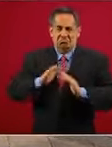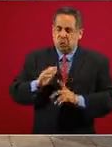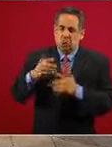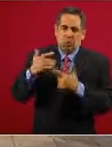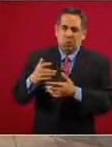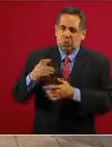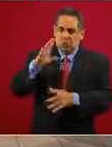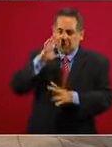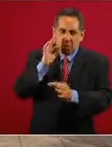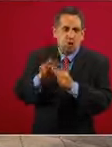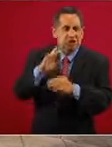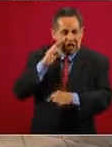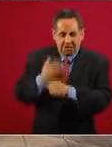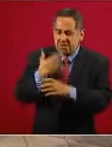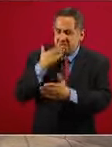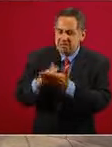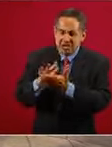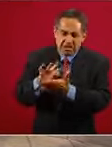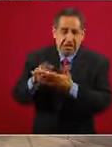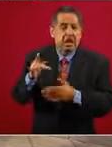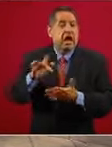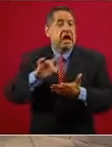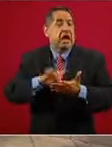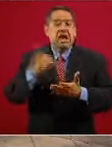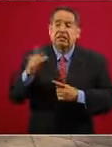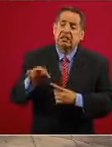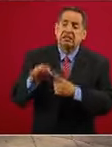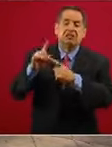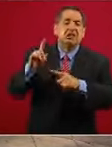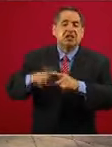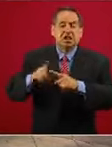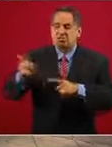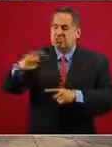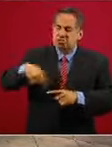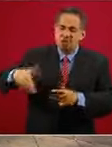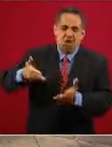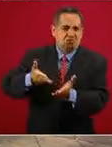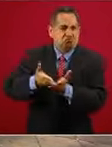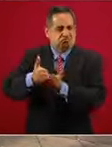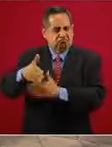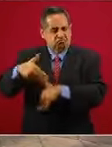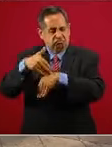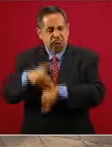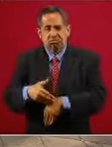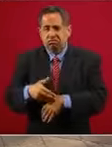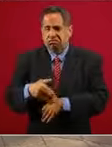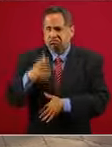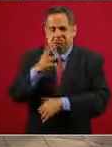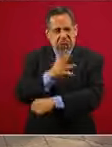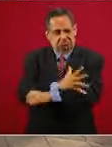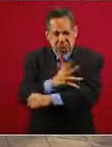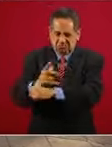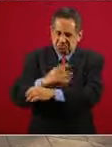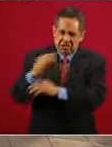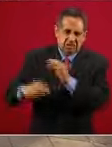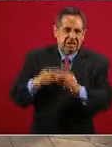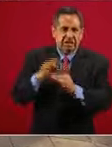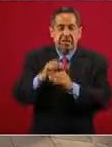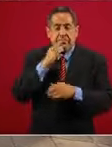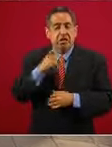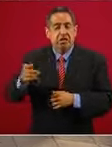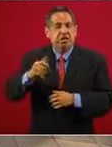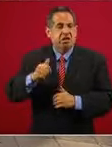particular, agradezco el respaldo, la lealtad y el recto proceder